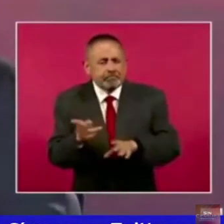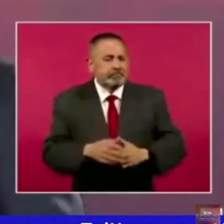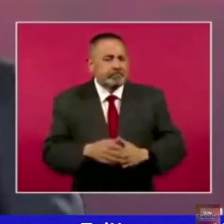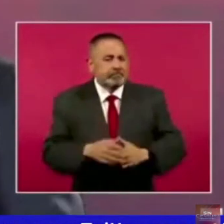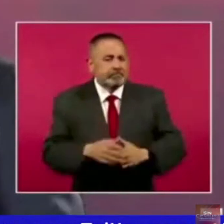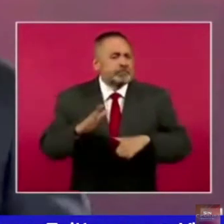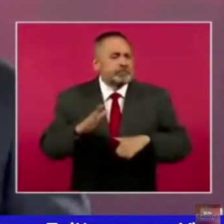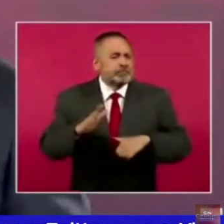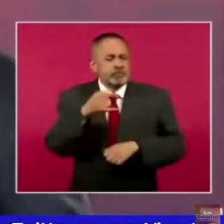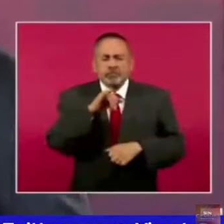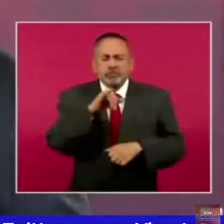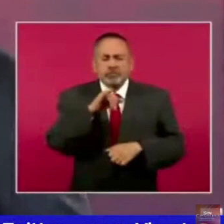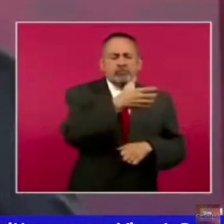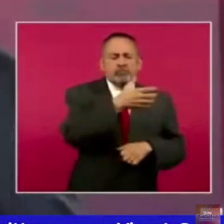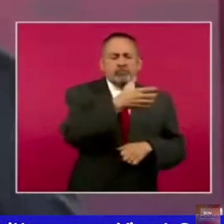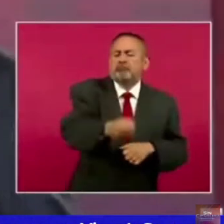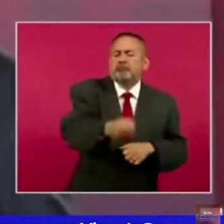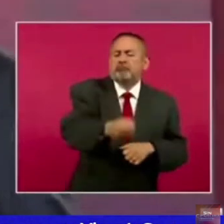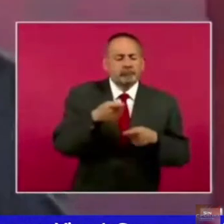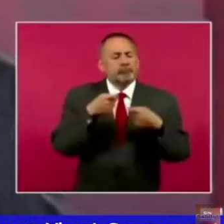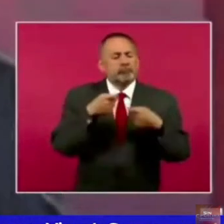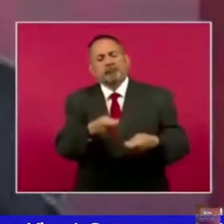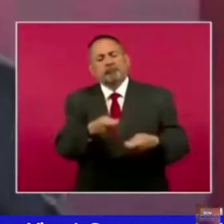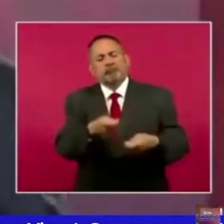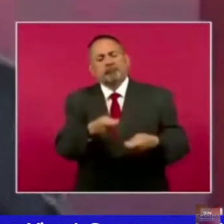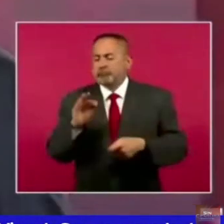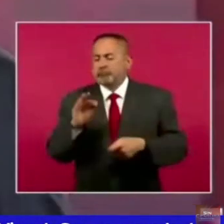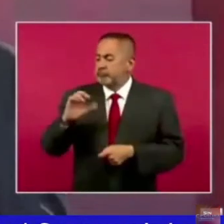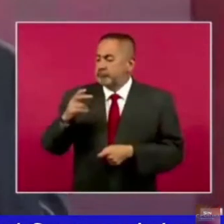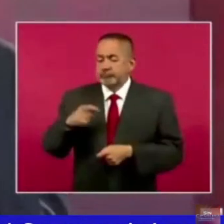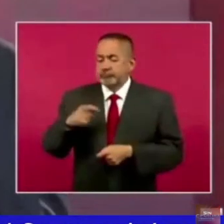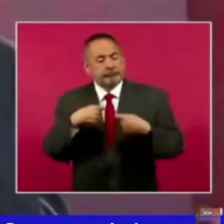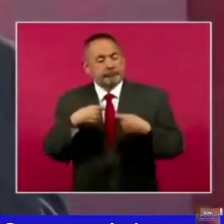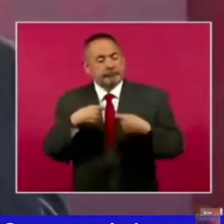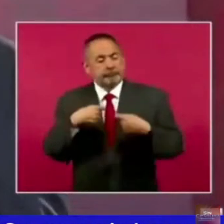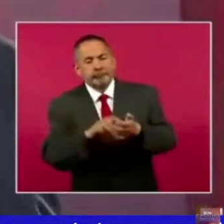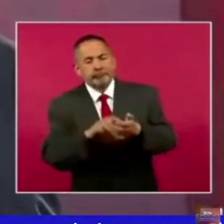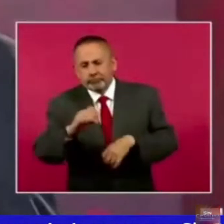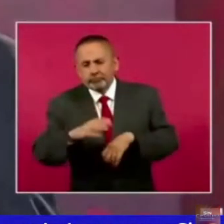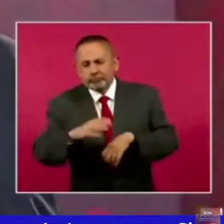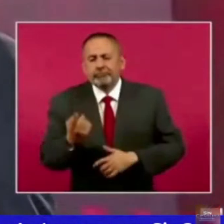¿Por qué lo nombró Felipe Calderón?